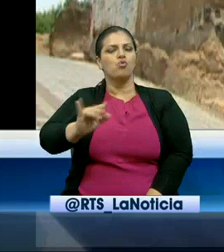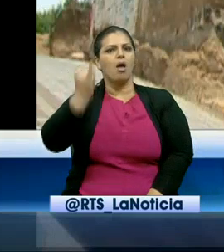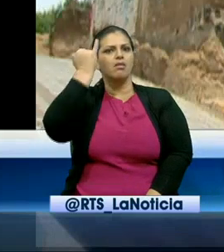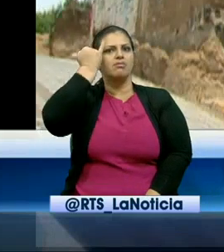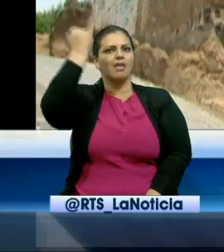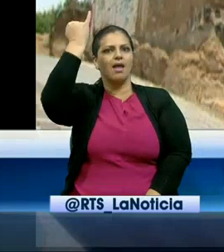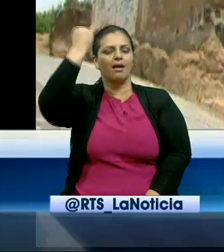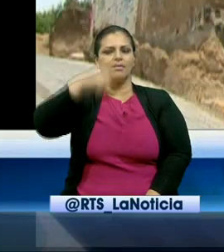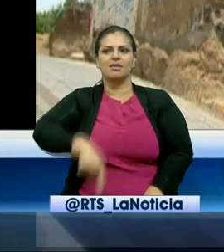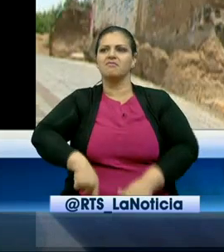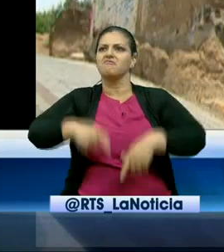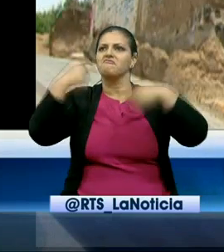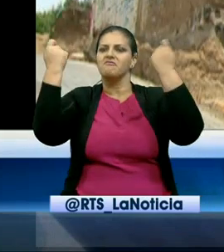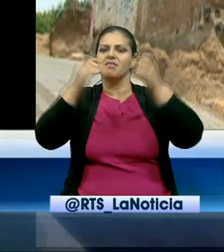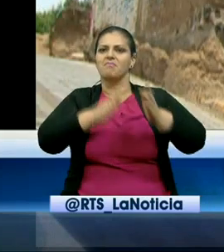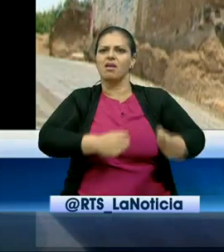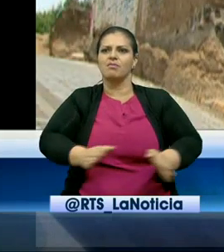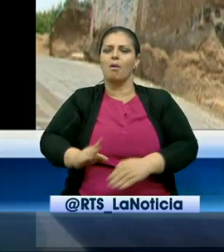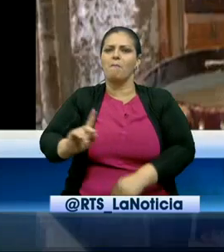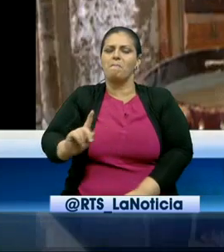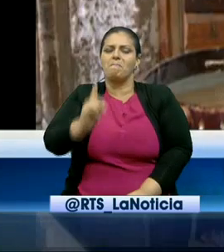Sí, yo aprendí